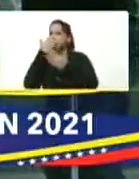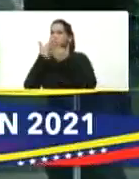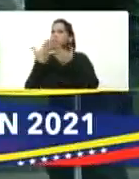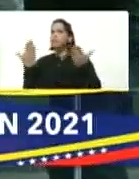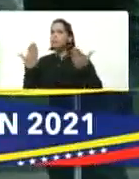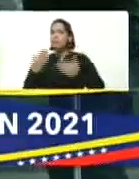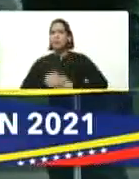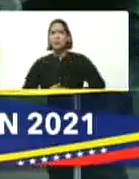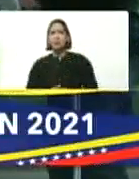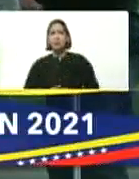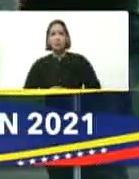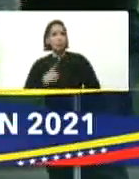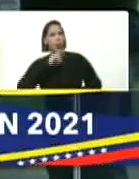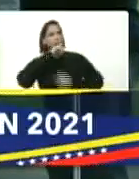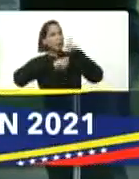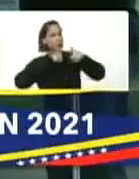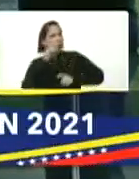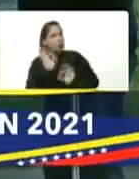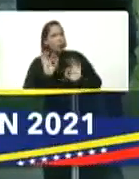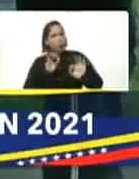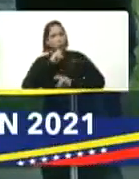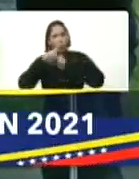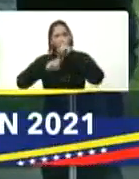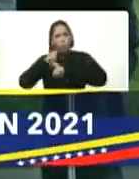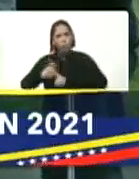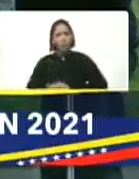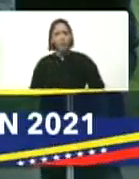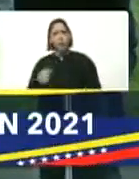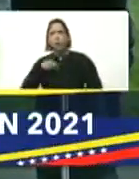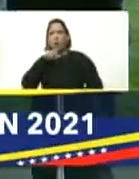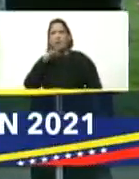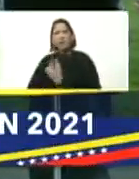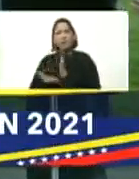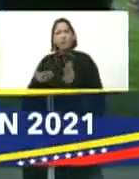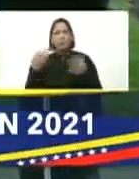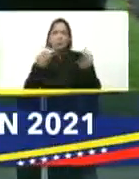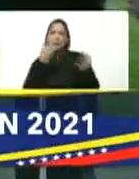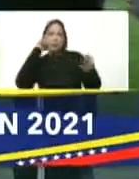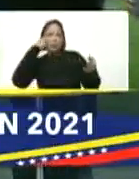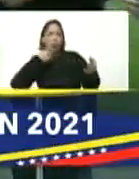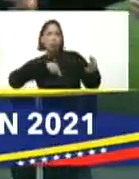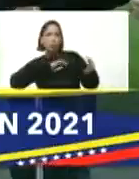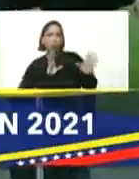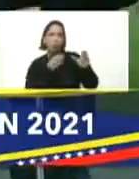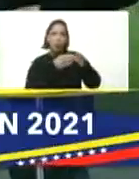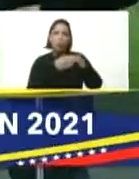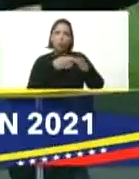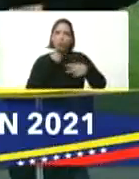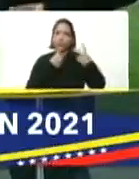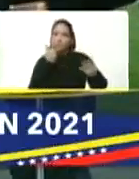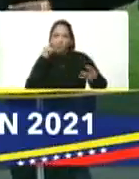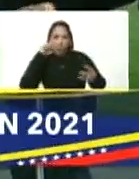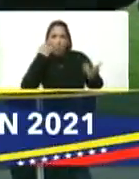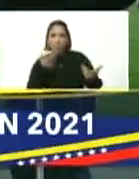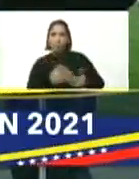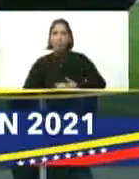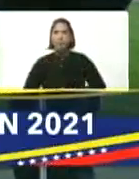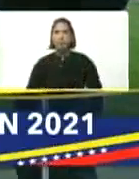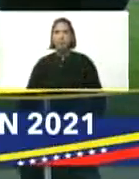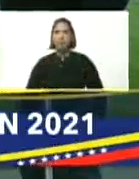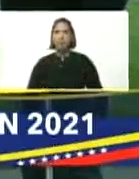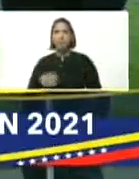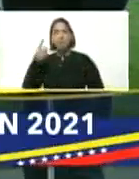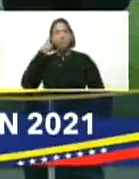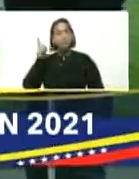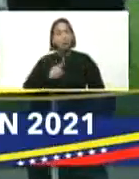celosa. No se pongan celosa. No se pongan celosa. Estabas hablando de los 15 Siempre años. Me acuerdo cuando éramos el grupo Boston, ¿verdad, Silvia? Exactamente. Ah.